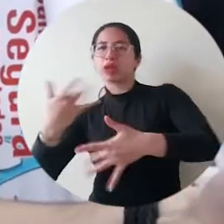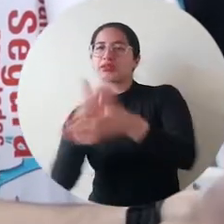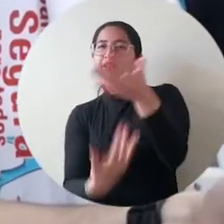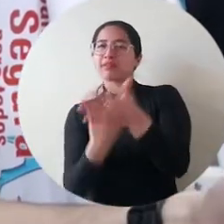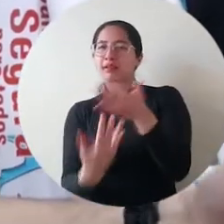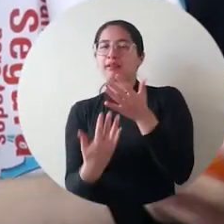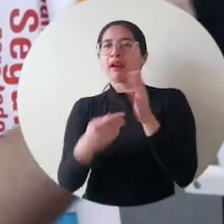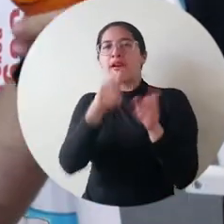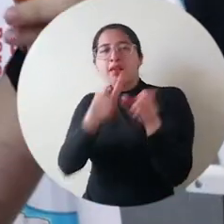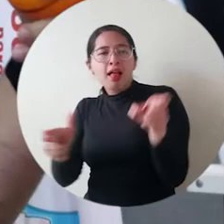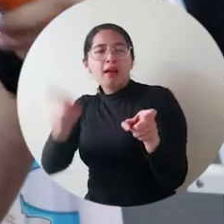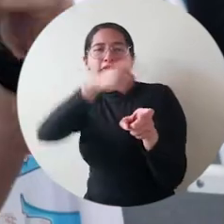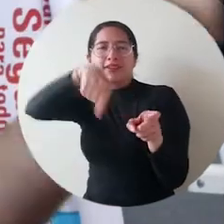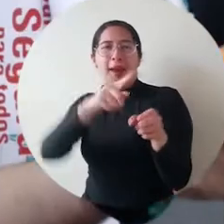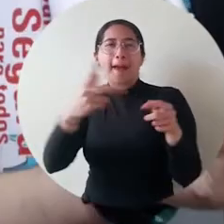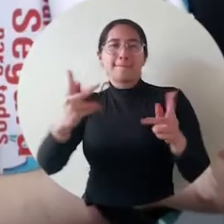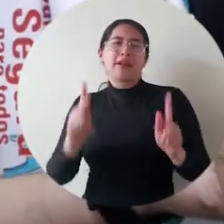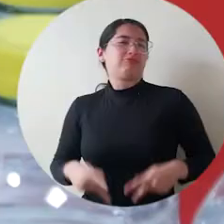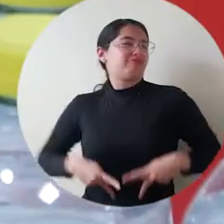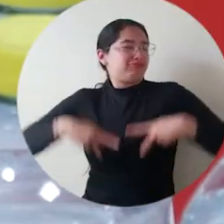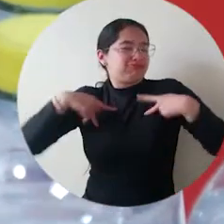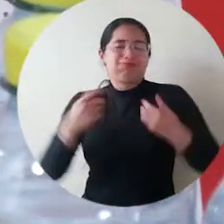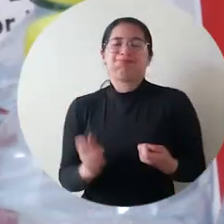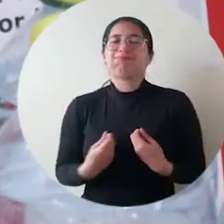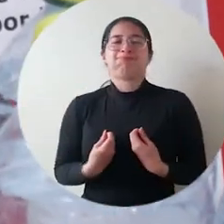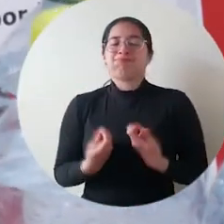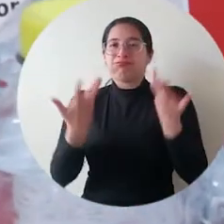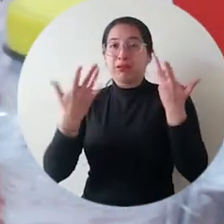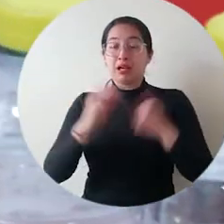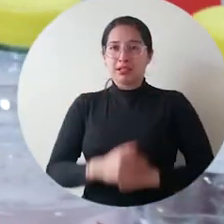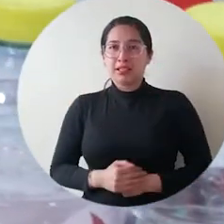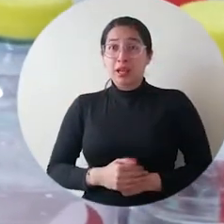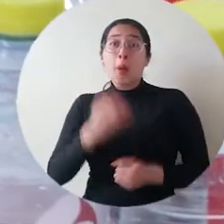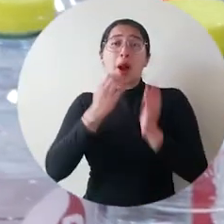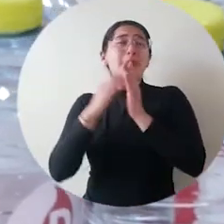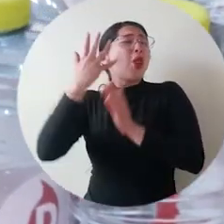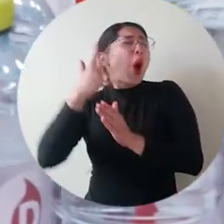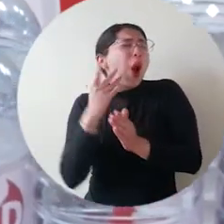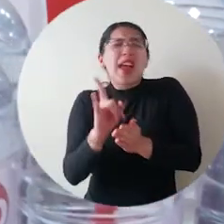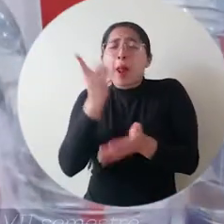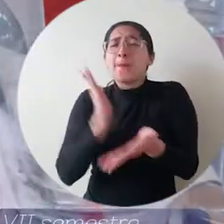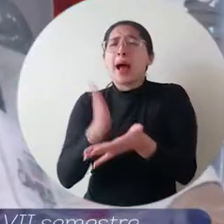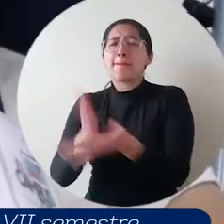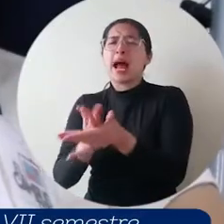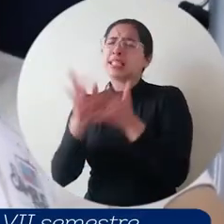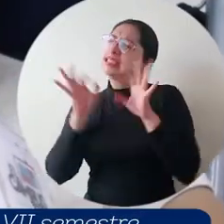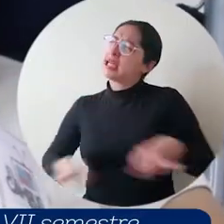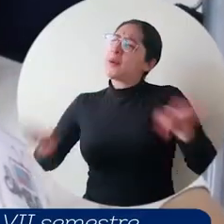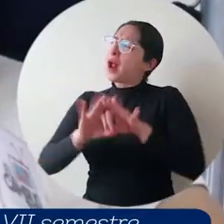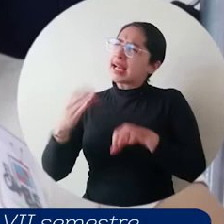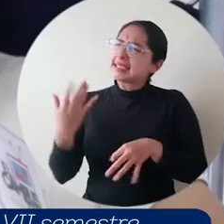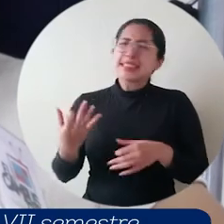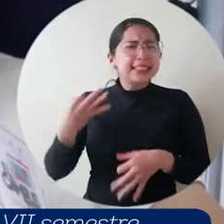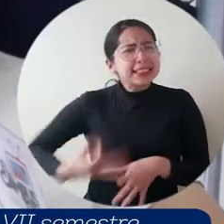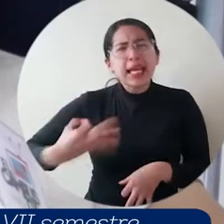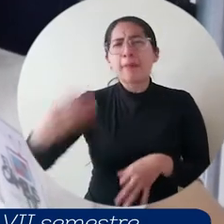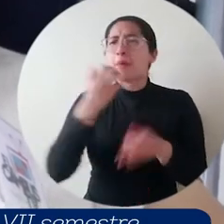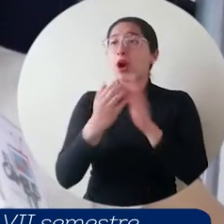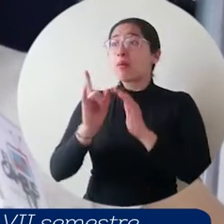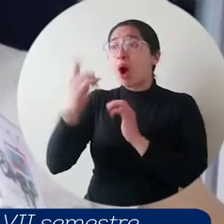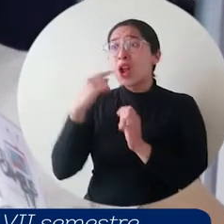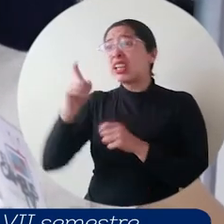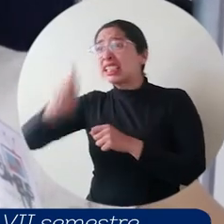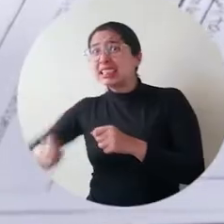vida de las personas. Todo el impacto que vamos a tener al donar. Ocurren muchos accidentes todos los días y siempre es bueno venir a donar sangre para que cuando